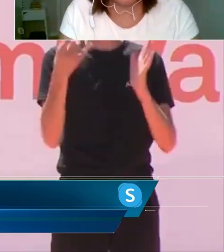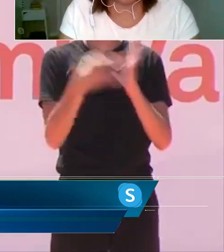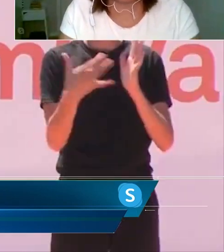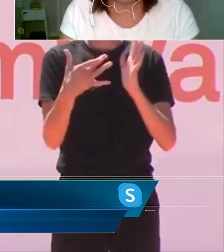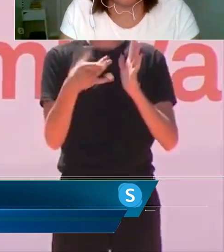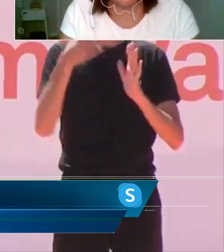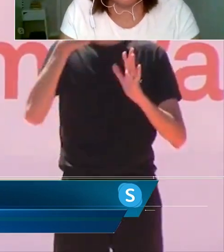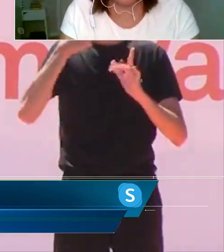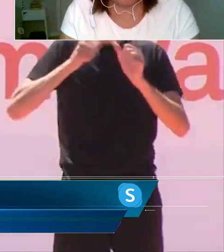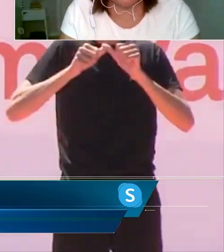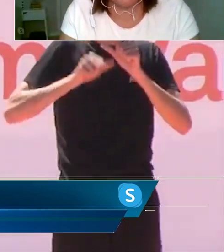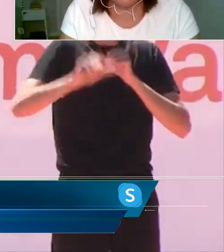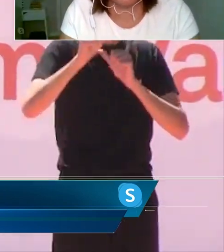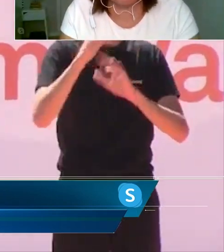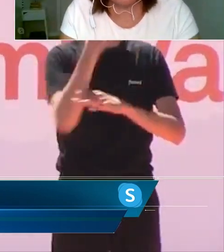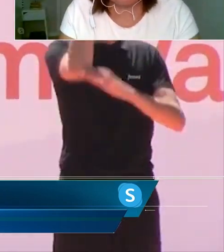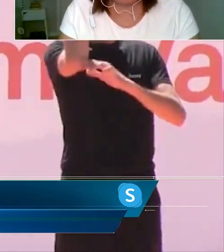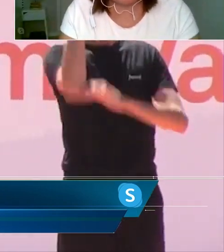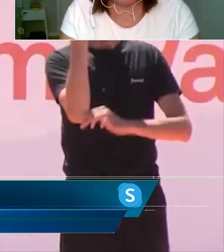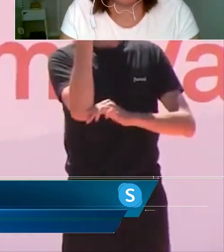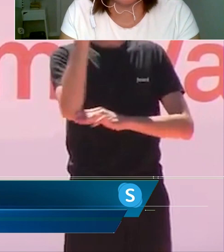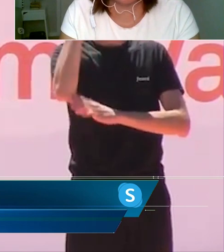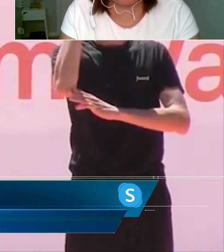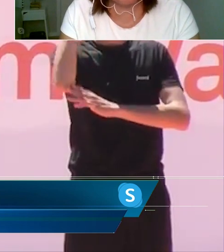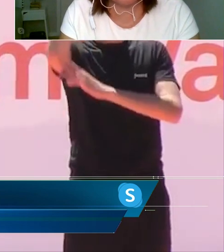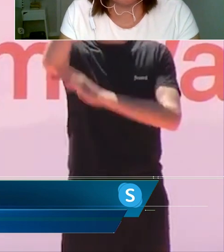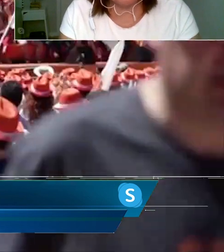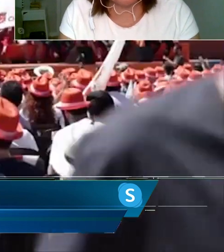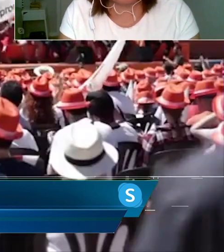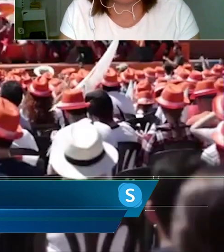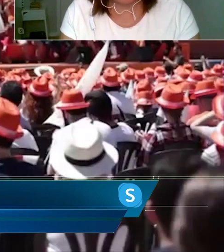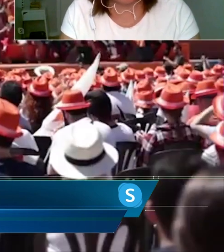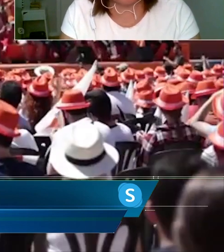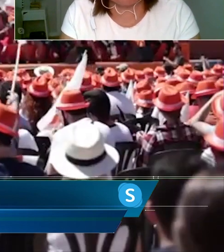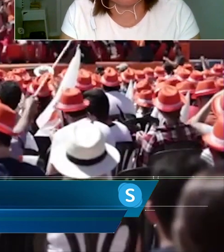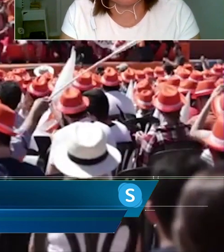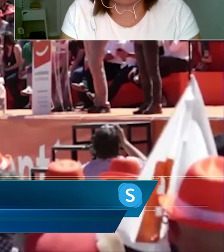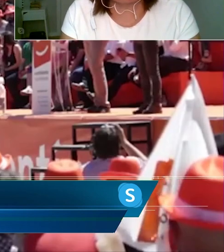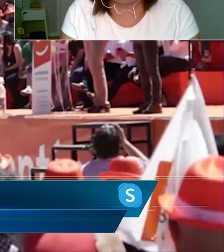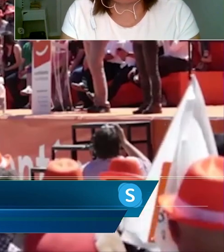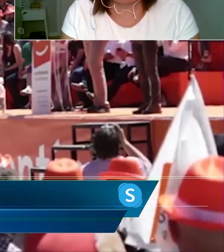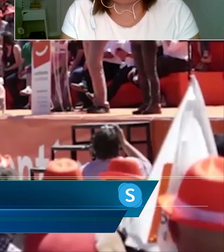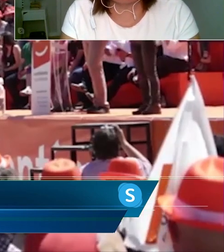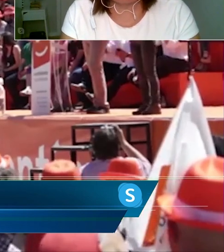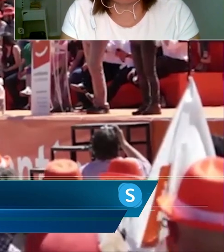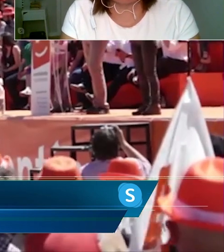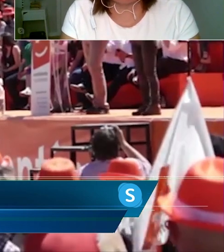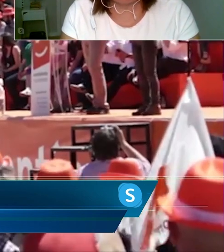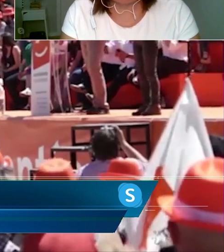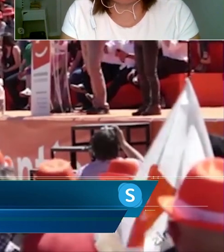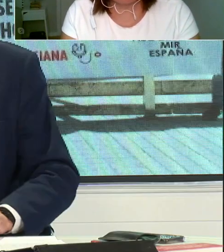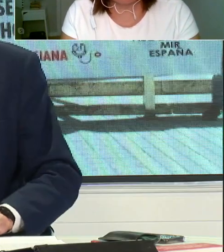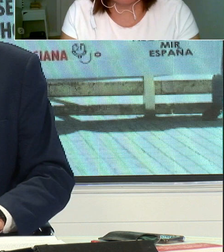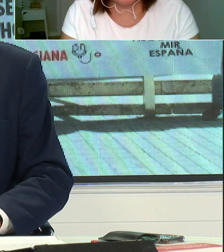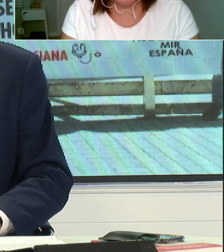es nacionalista, nacionalista. Está más cerca del señor Iceta que del señor García Page. Estoy seguro de que Toni